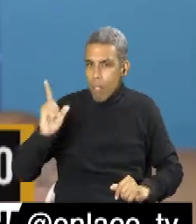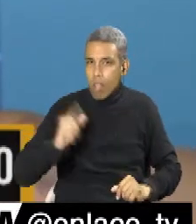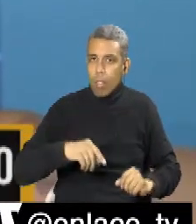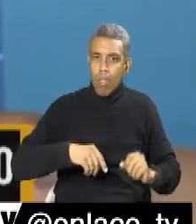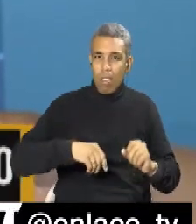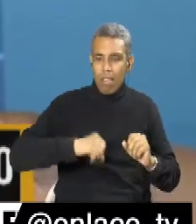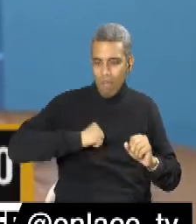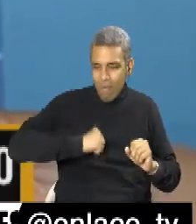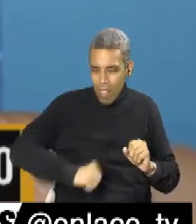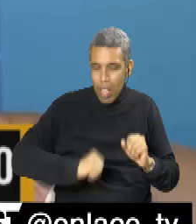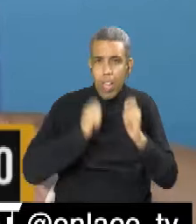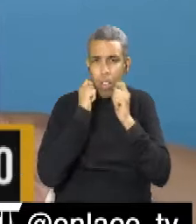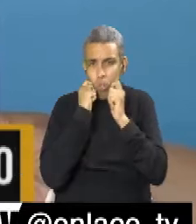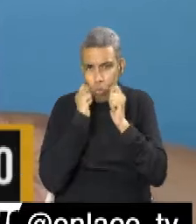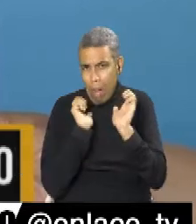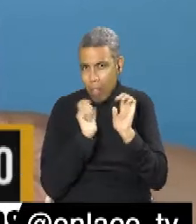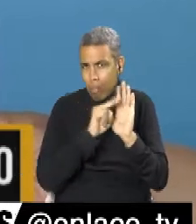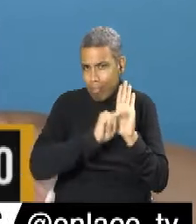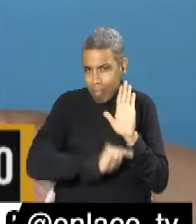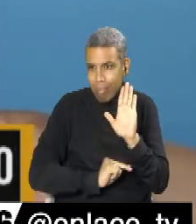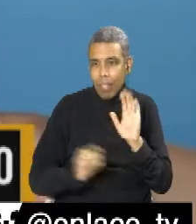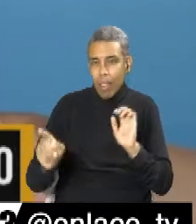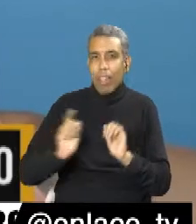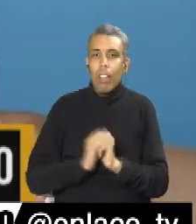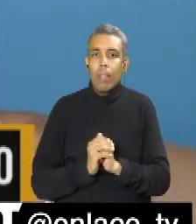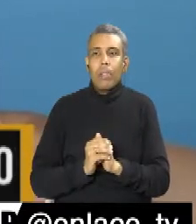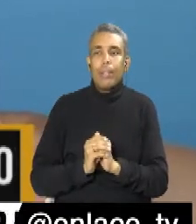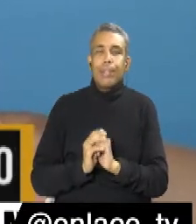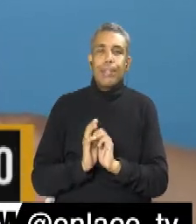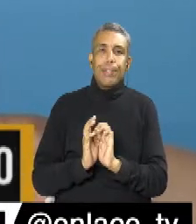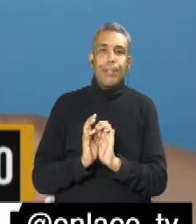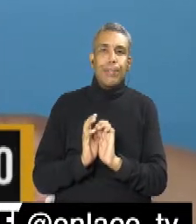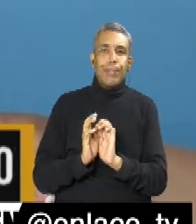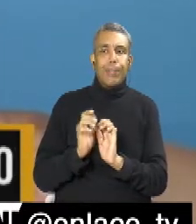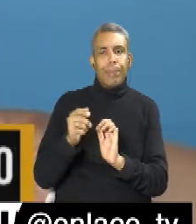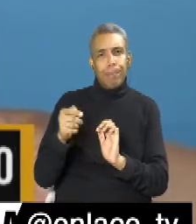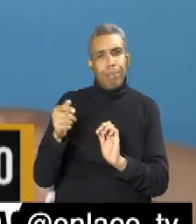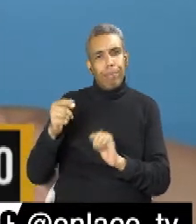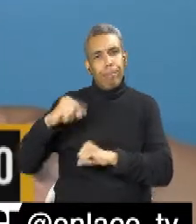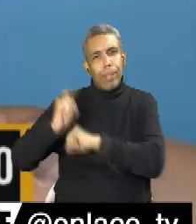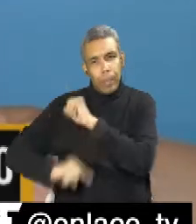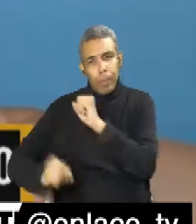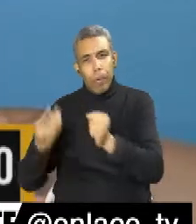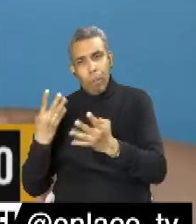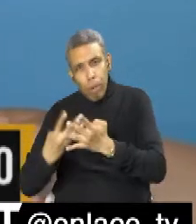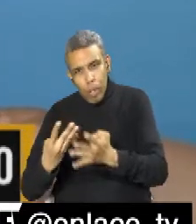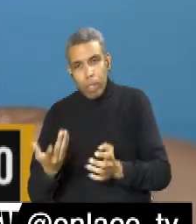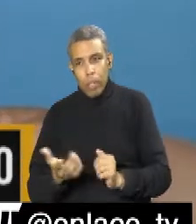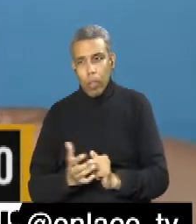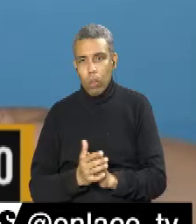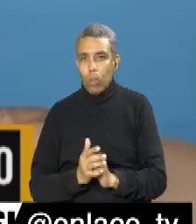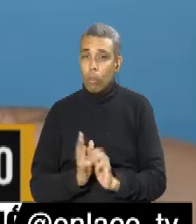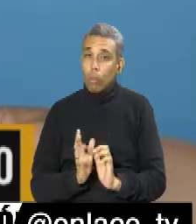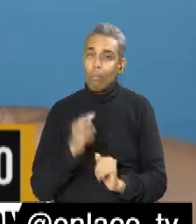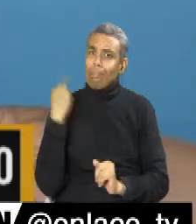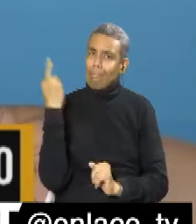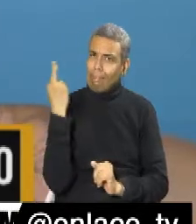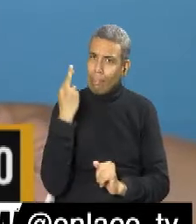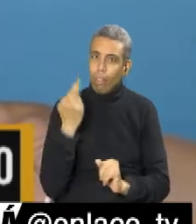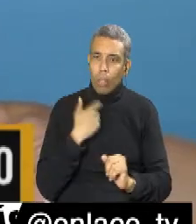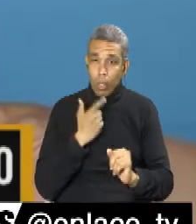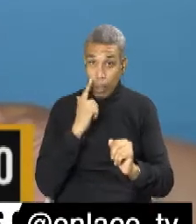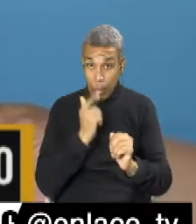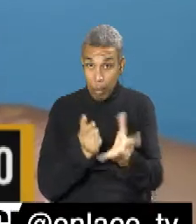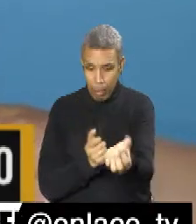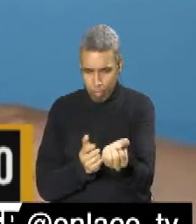que la justicia colombiana, por un sesgo político, tienen bajo la reja